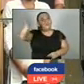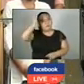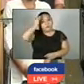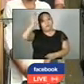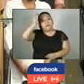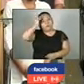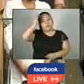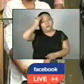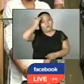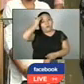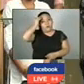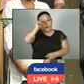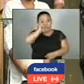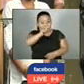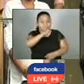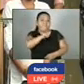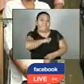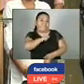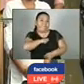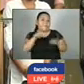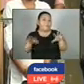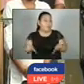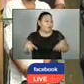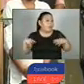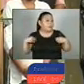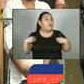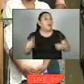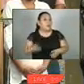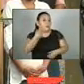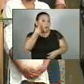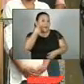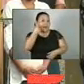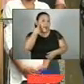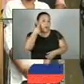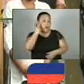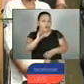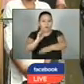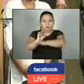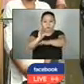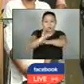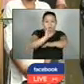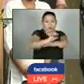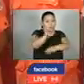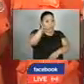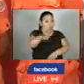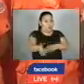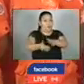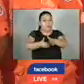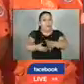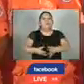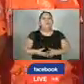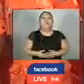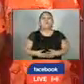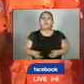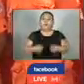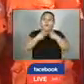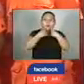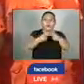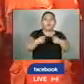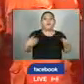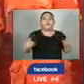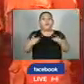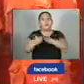hacer también de su parte para todas las medidas que vamos a estar recomendando a partir de ahora. También se anunció que del plan